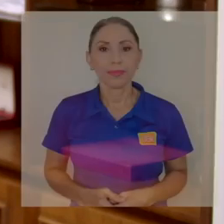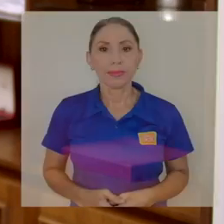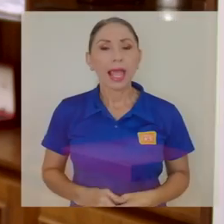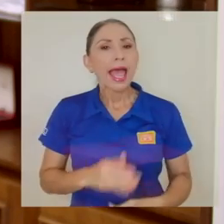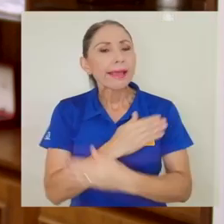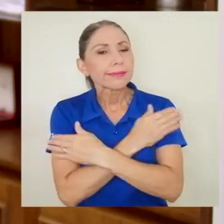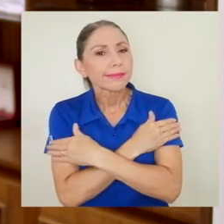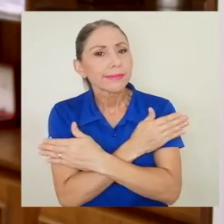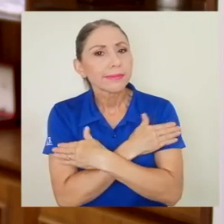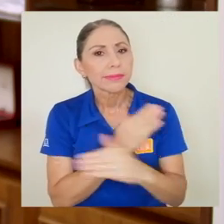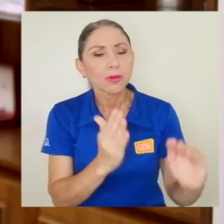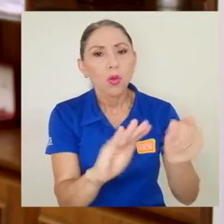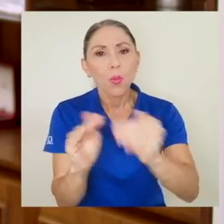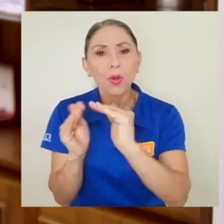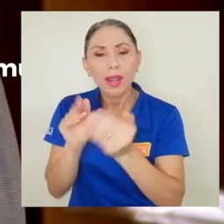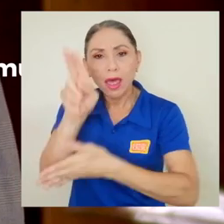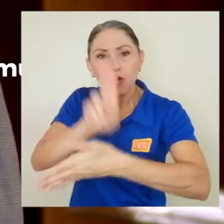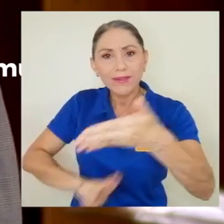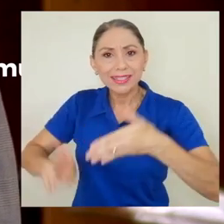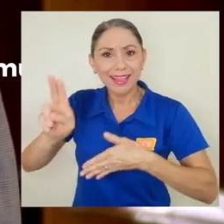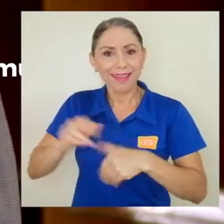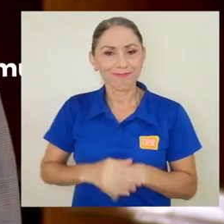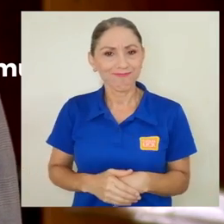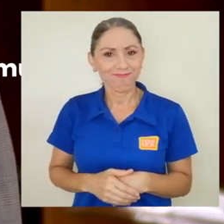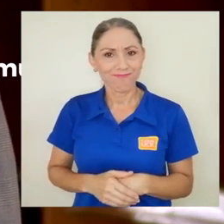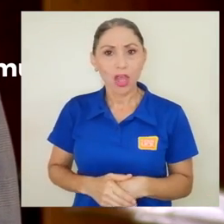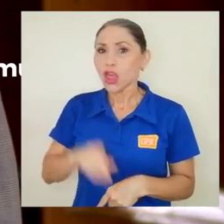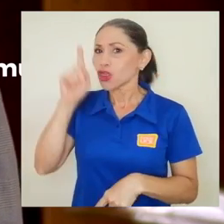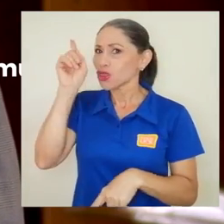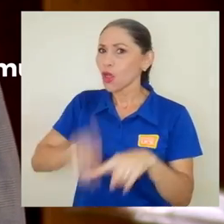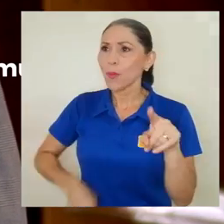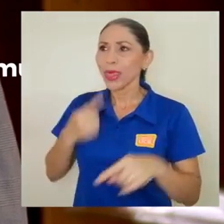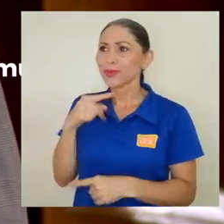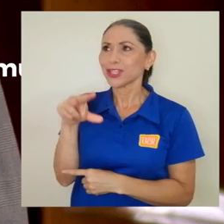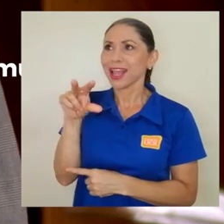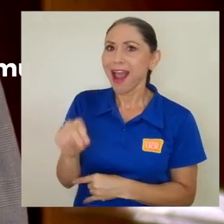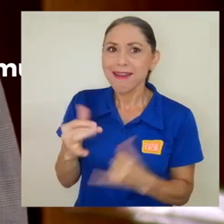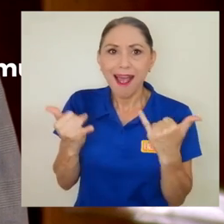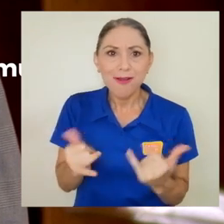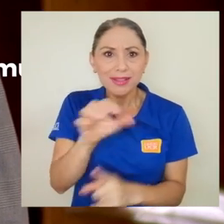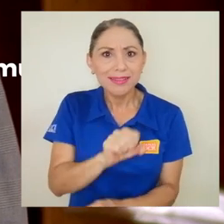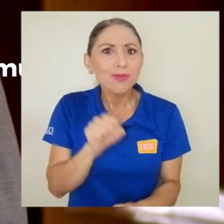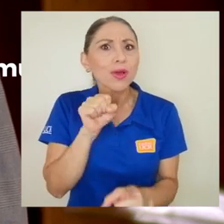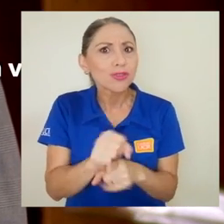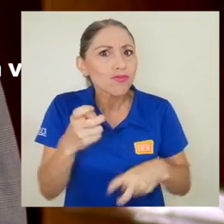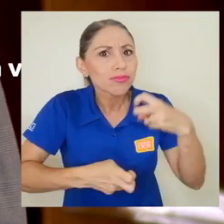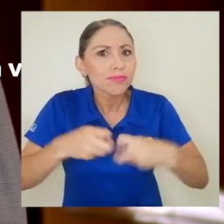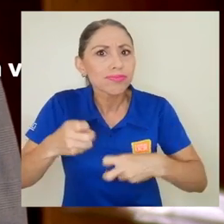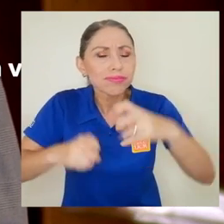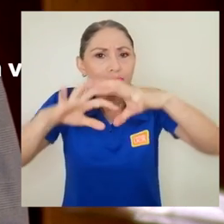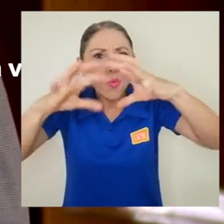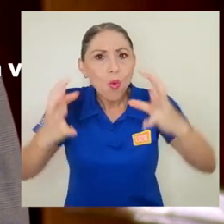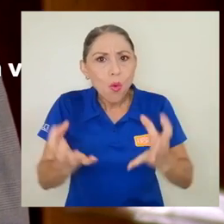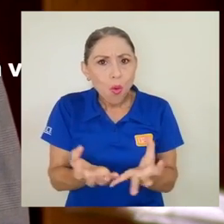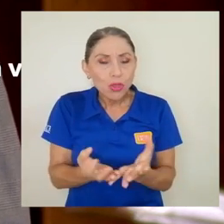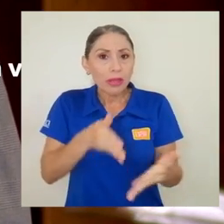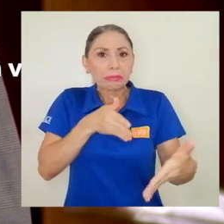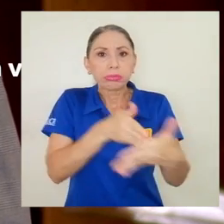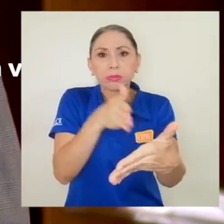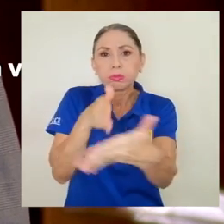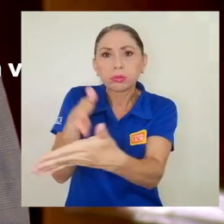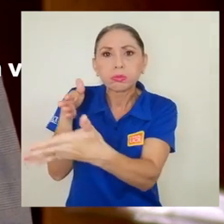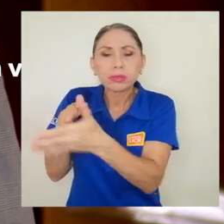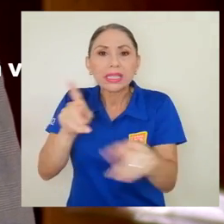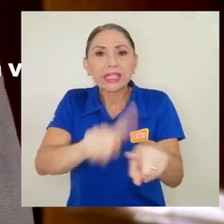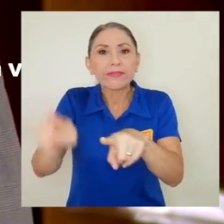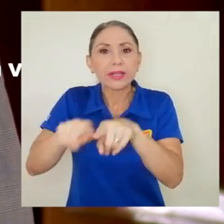estimada comunidad universitaria es innegable que la crisis que atravesamos a nivel mundial ha repercutido en diferentes